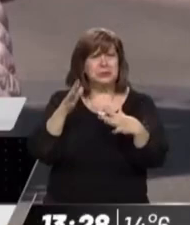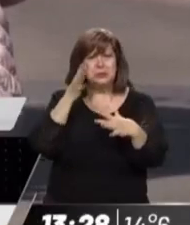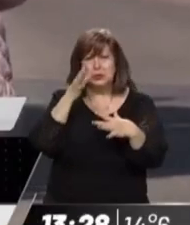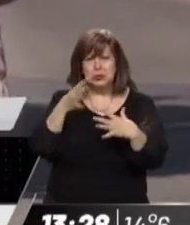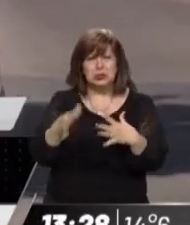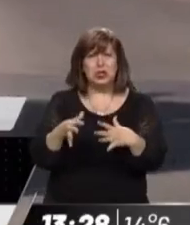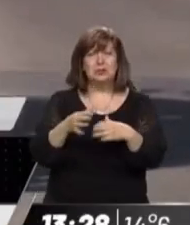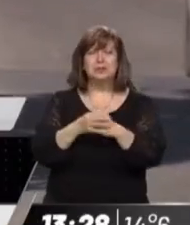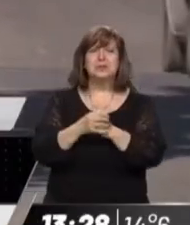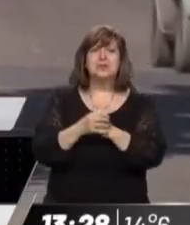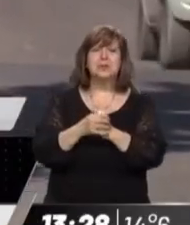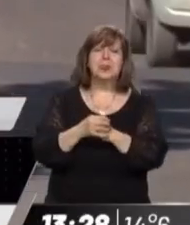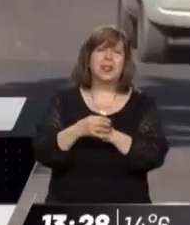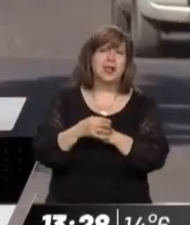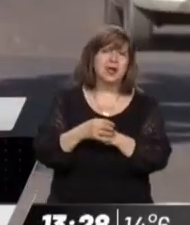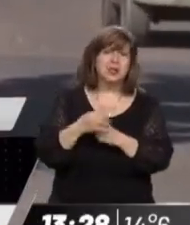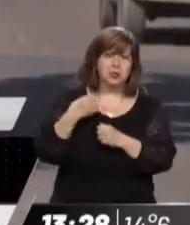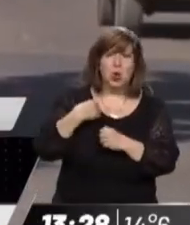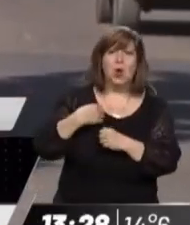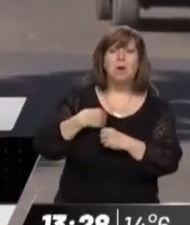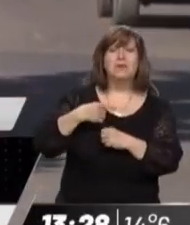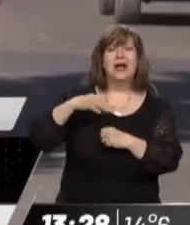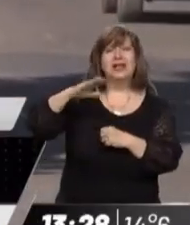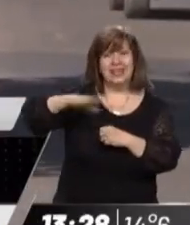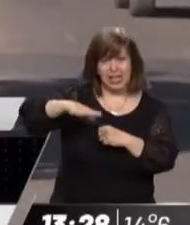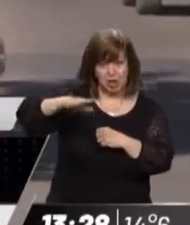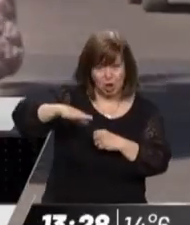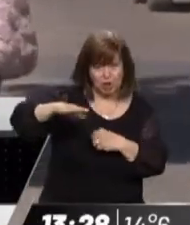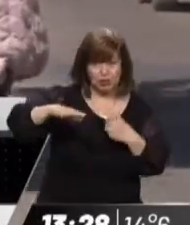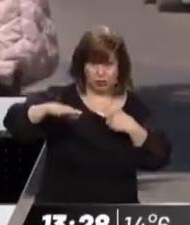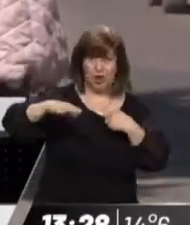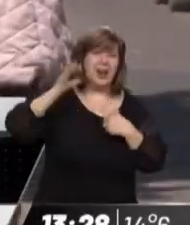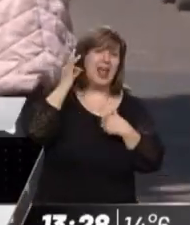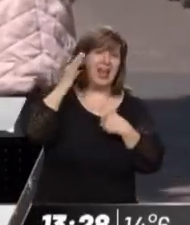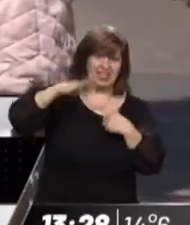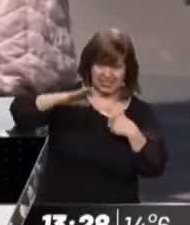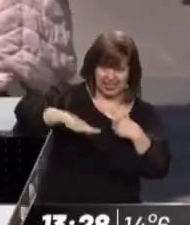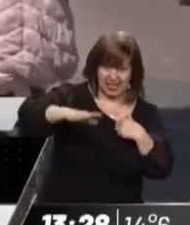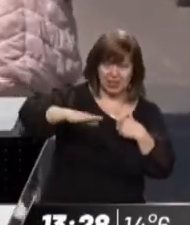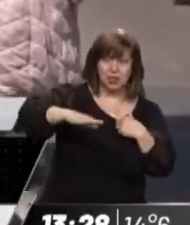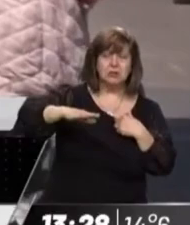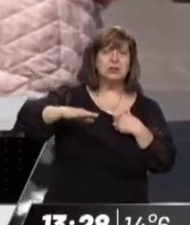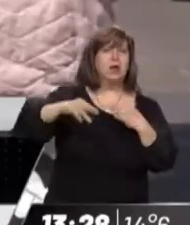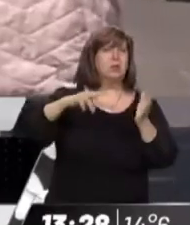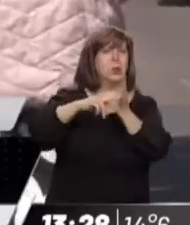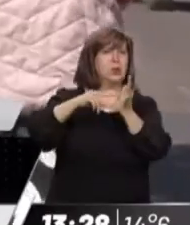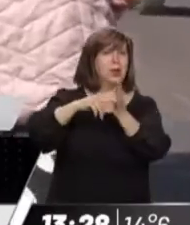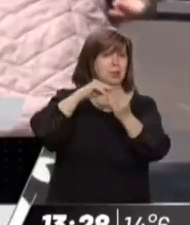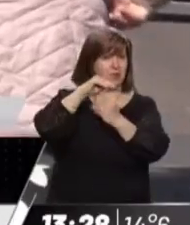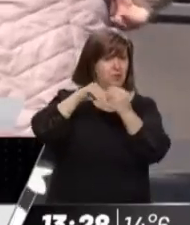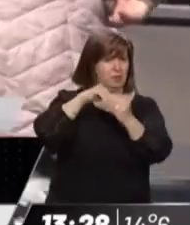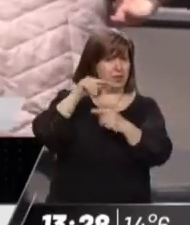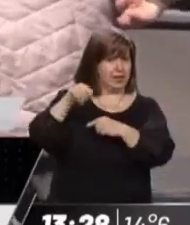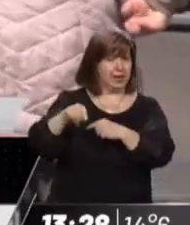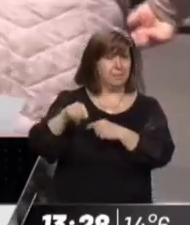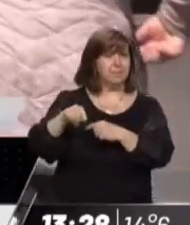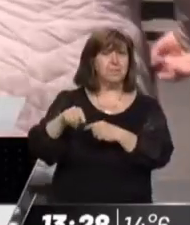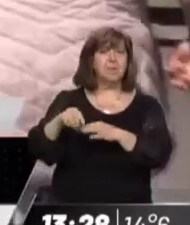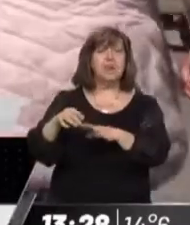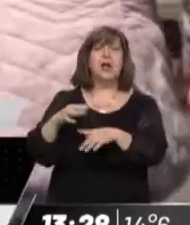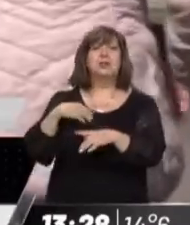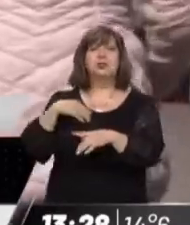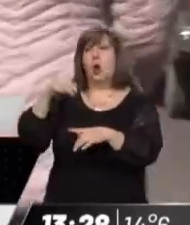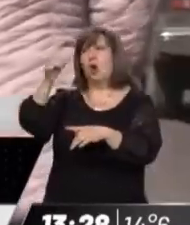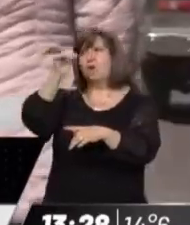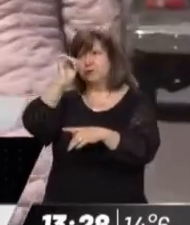que me hicieron, que pasé de chica, eso fue lo que me llevó al consumo. A mí el consumo me llevó a